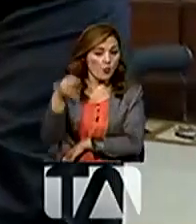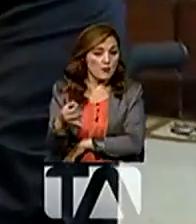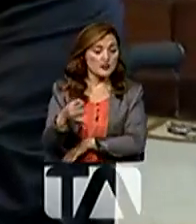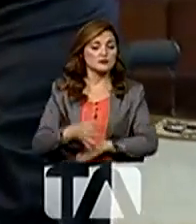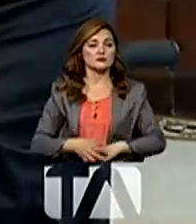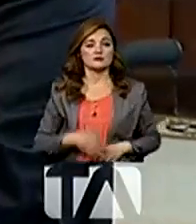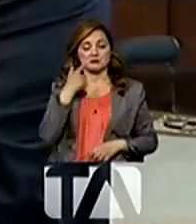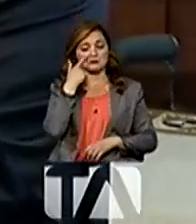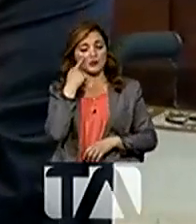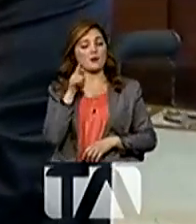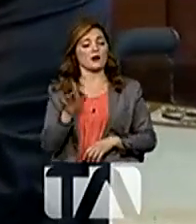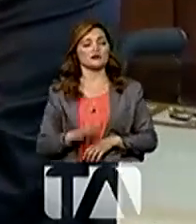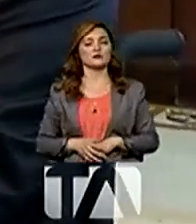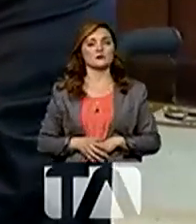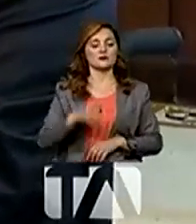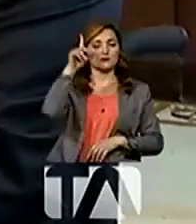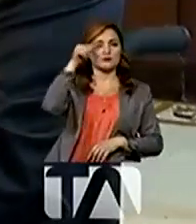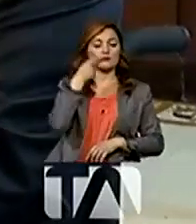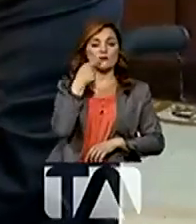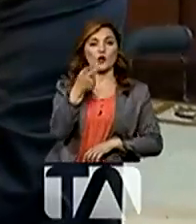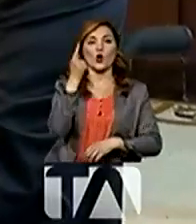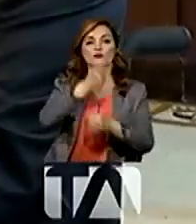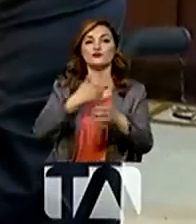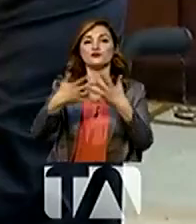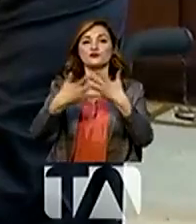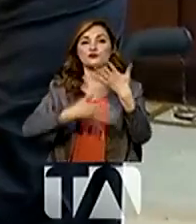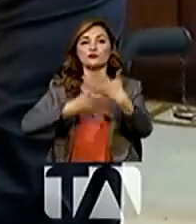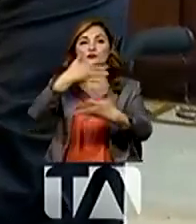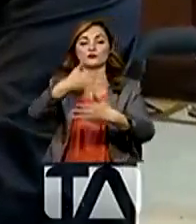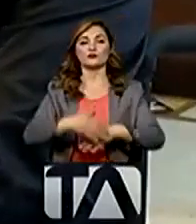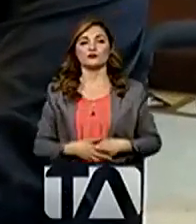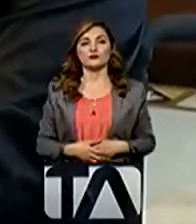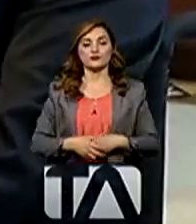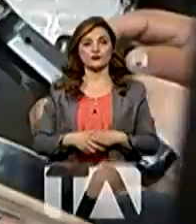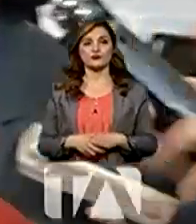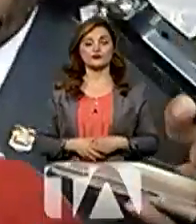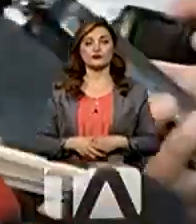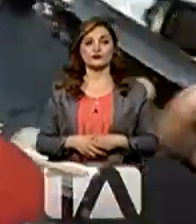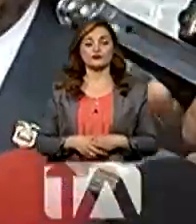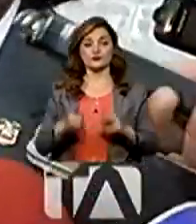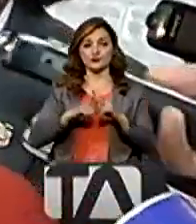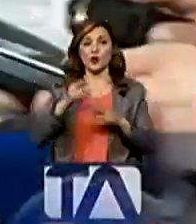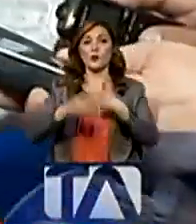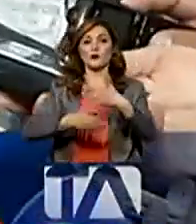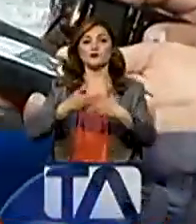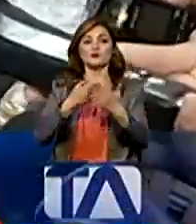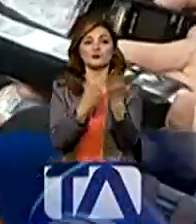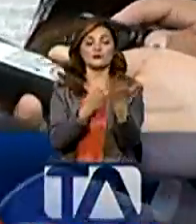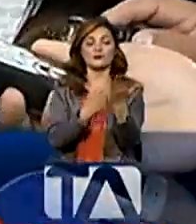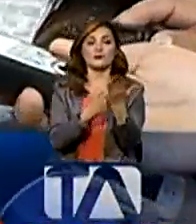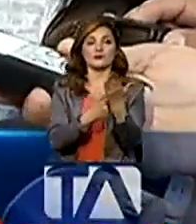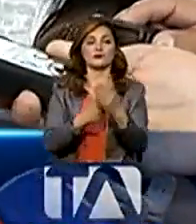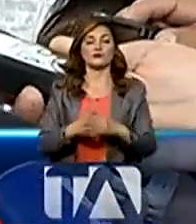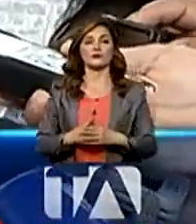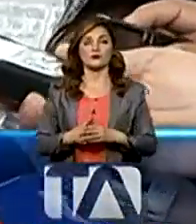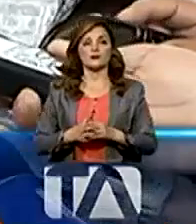gobierno sostiene que hay la disposición de transparentar los procesos. Hay un proceso en marcha que le ha iniciado a través de un análisis y un